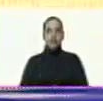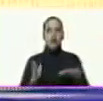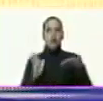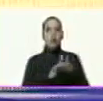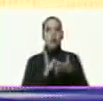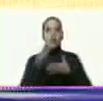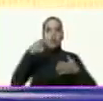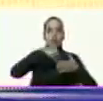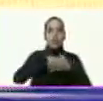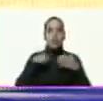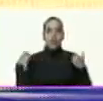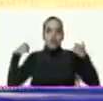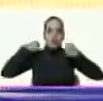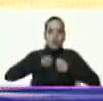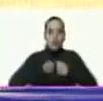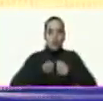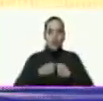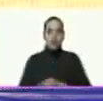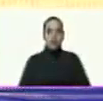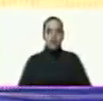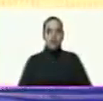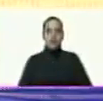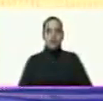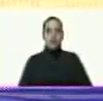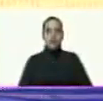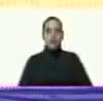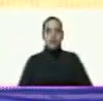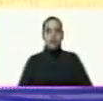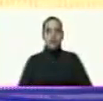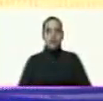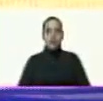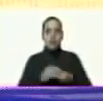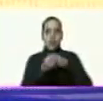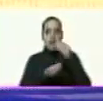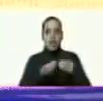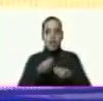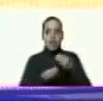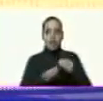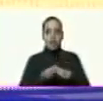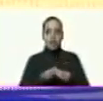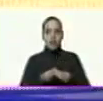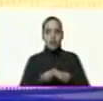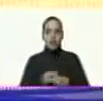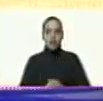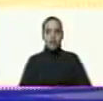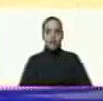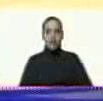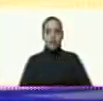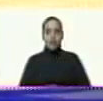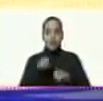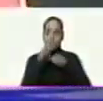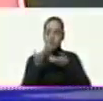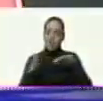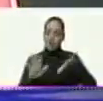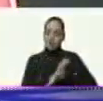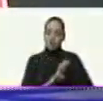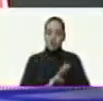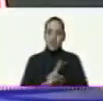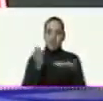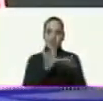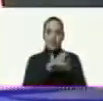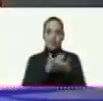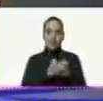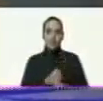Morral, Adán Chávez, prólogo de Abel Prieto. Me estuvo hablando Adán de este libro, aquí